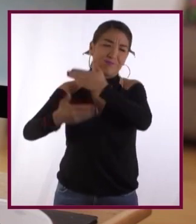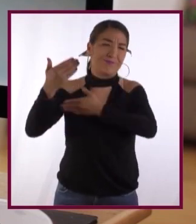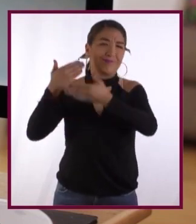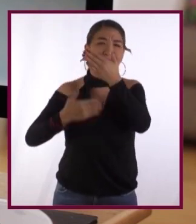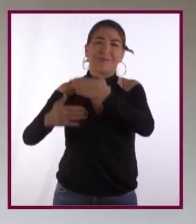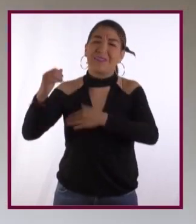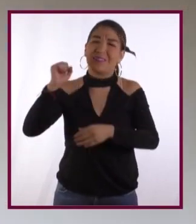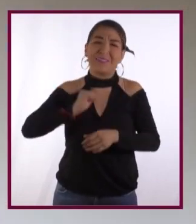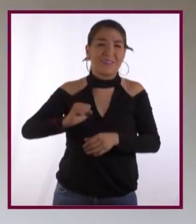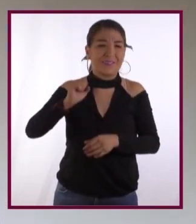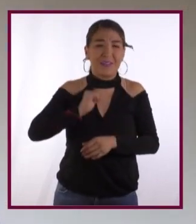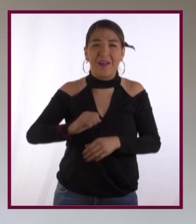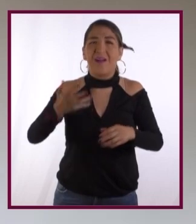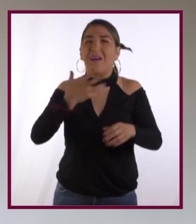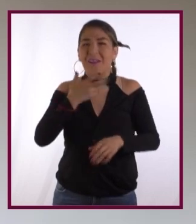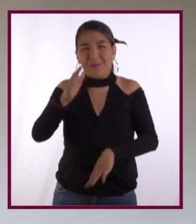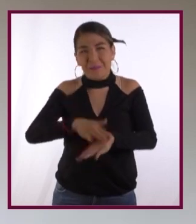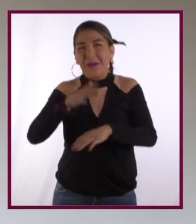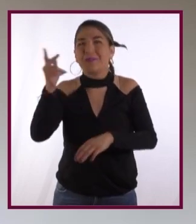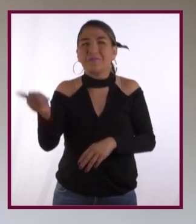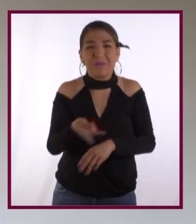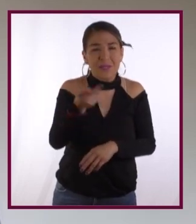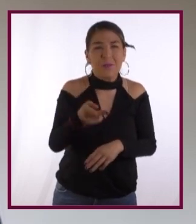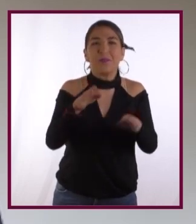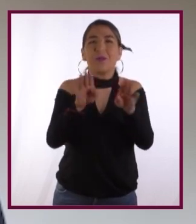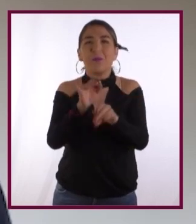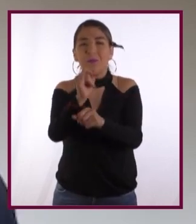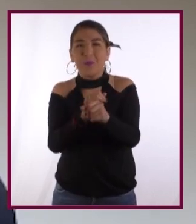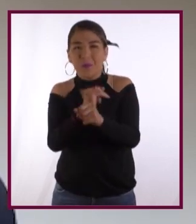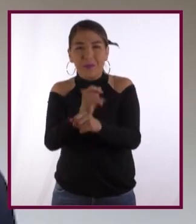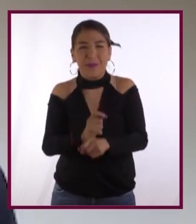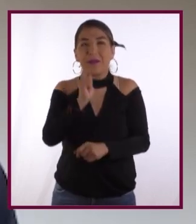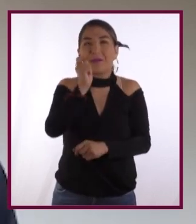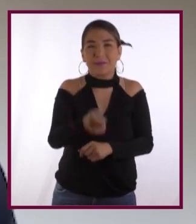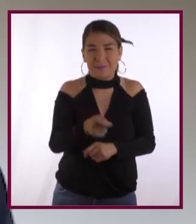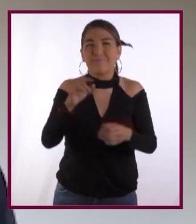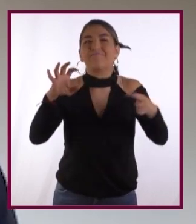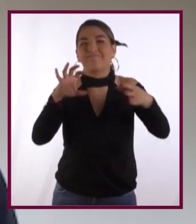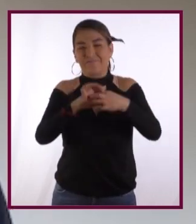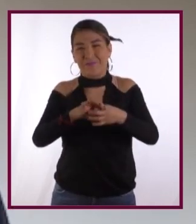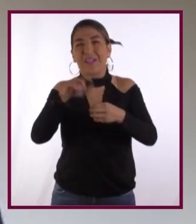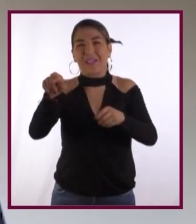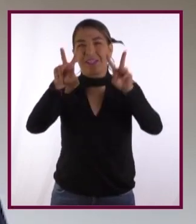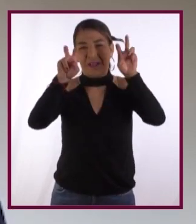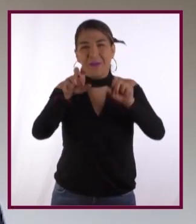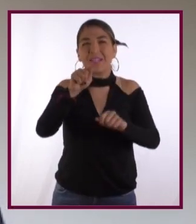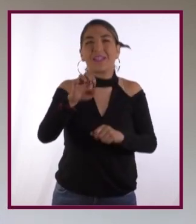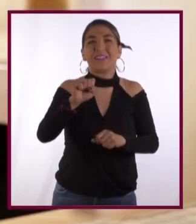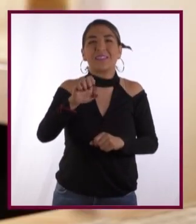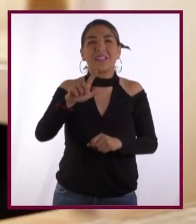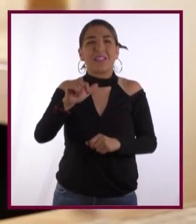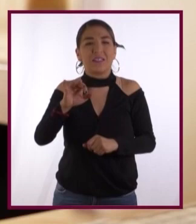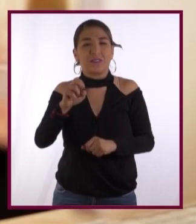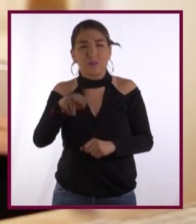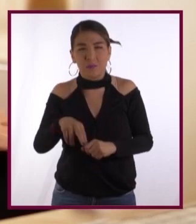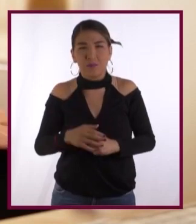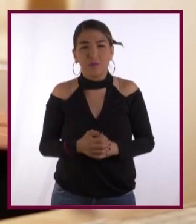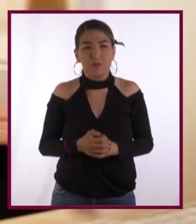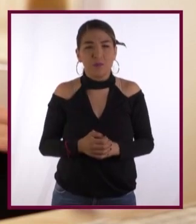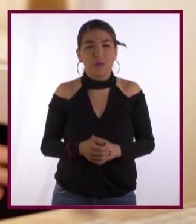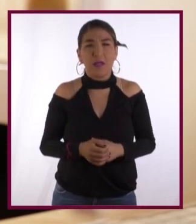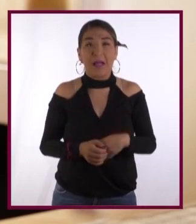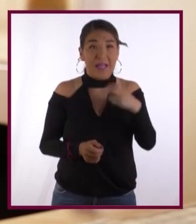desde hace muchos siglos hay muchas preguntas de investigación que tienen que ver con las teselaciones, ¿no? ¿Qué